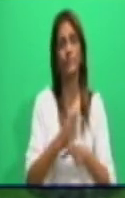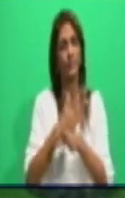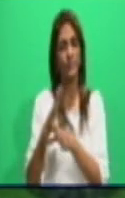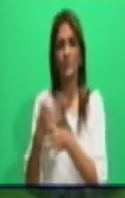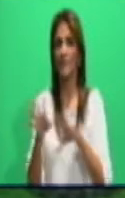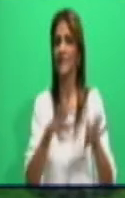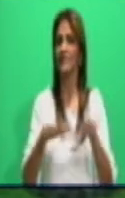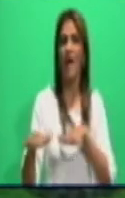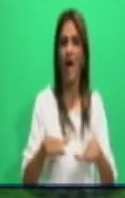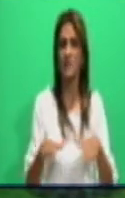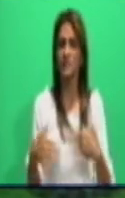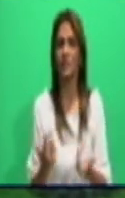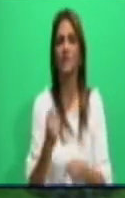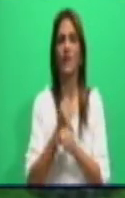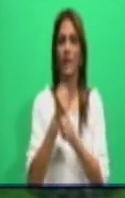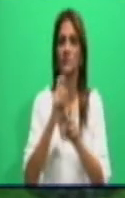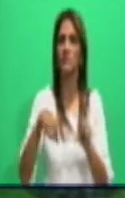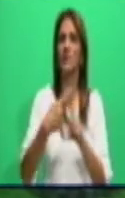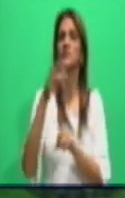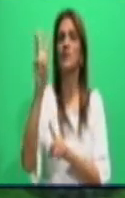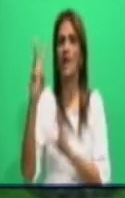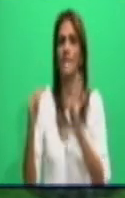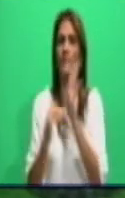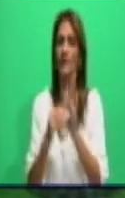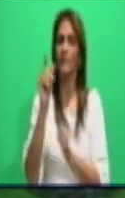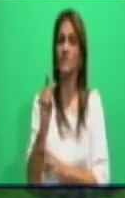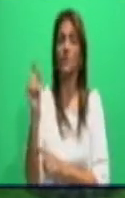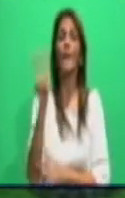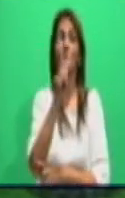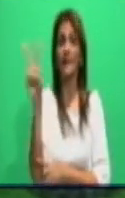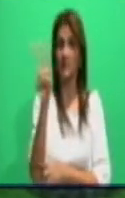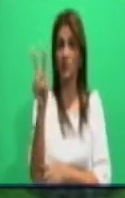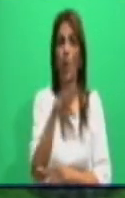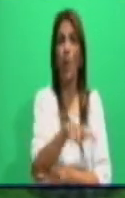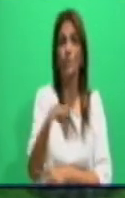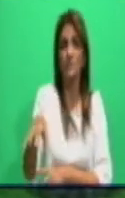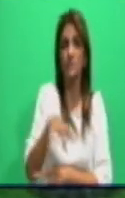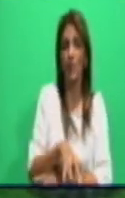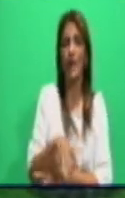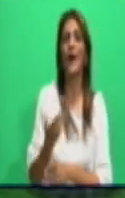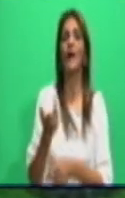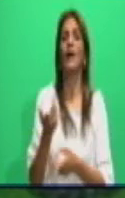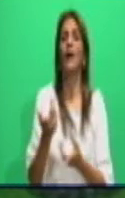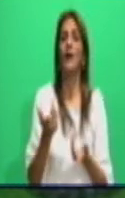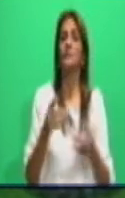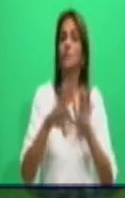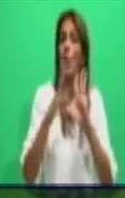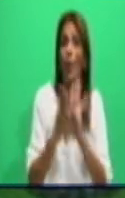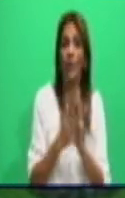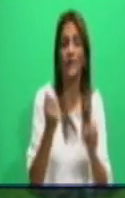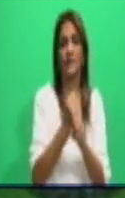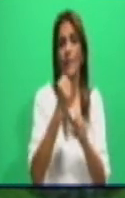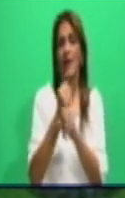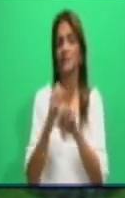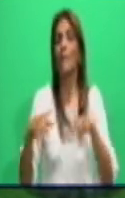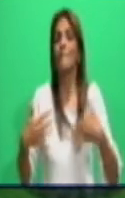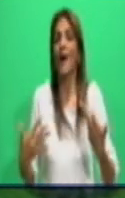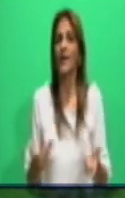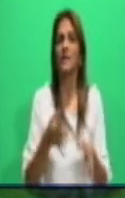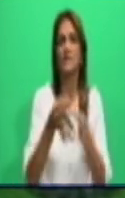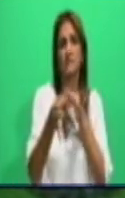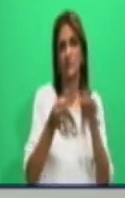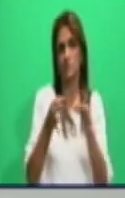de defensa en el municipio de bayamo 22 zonas de defensa todas activadas para que se funcione desde cada barrio a